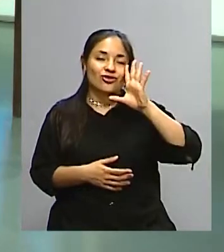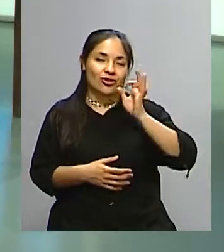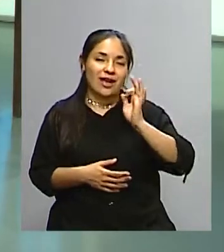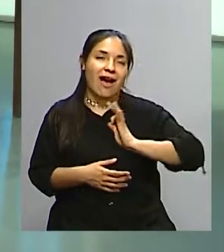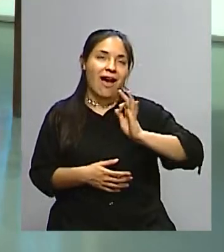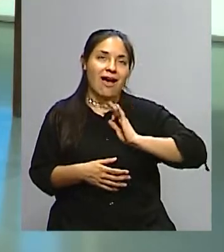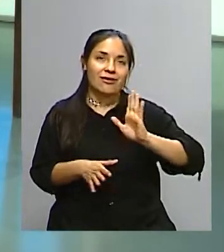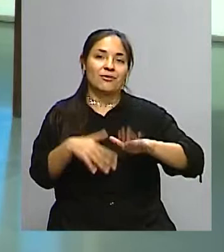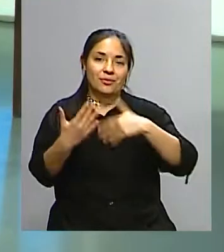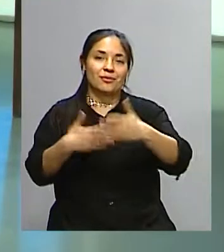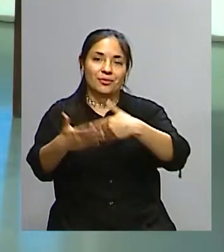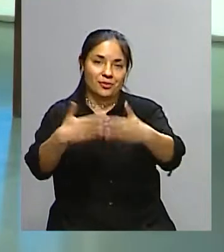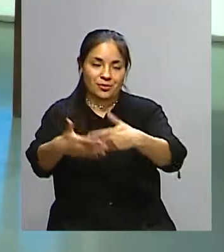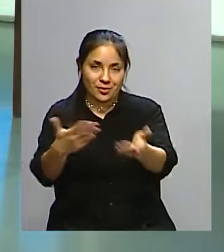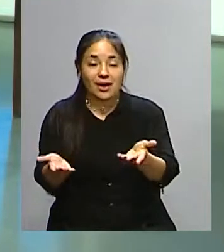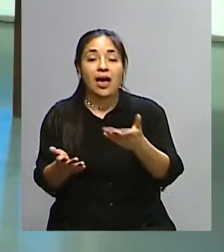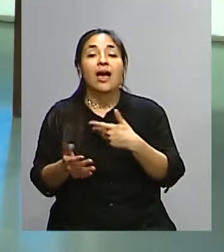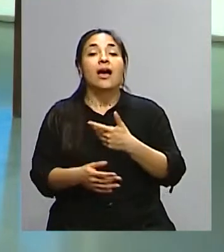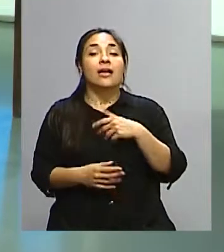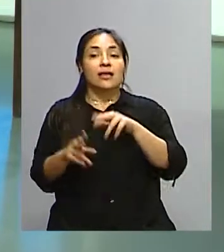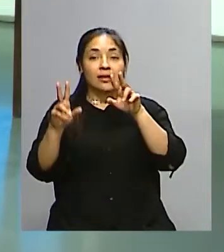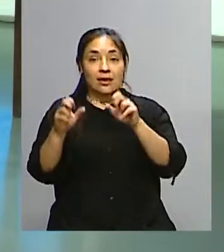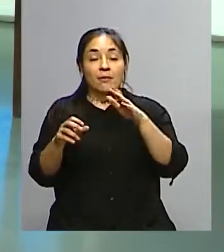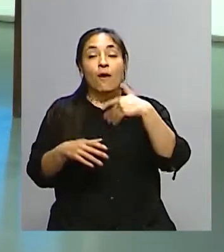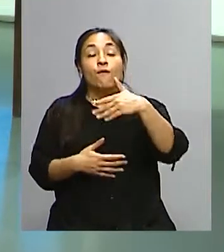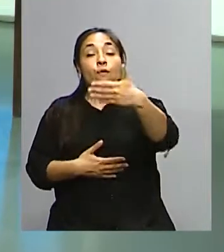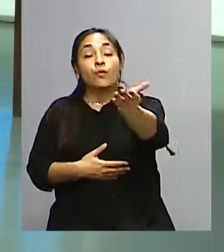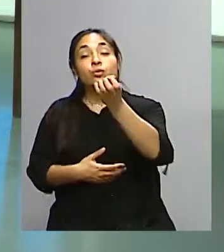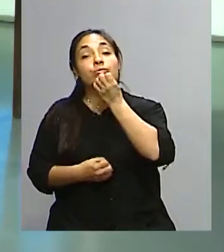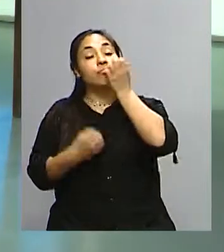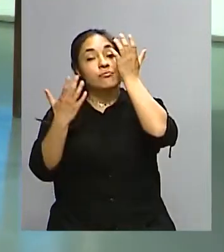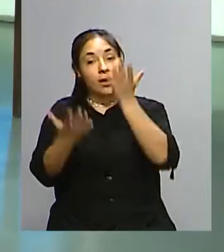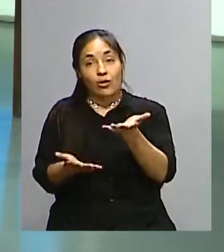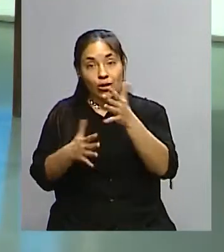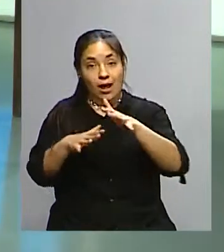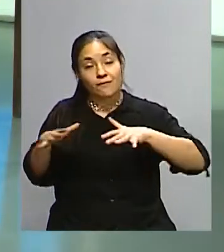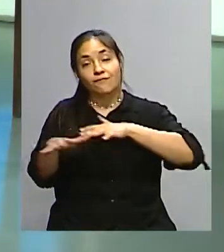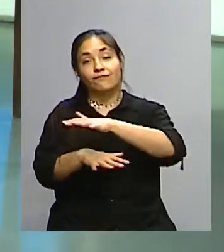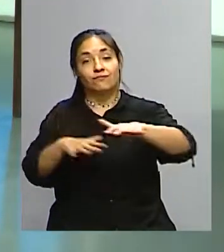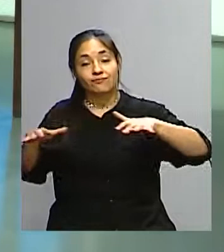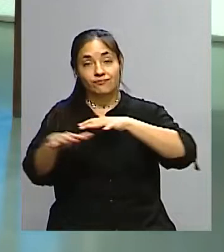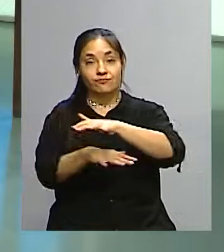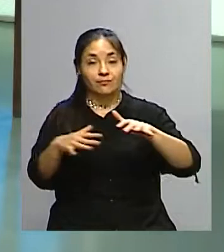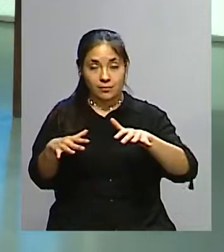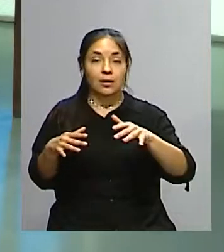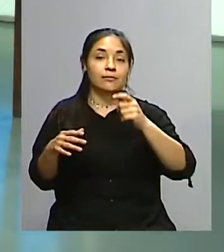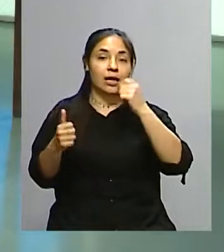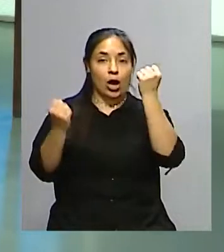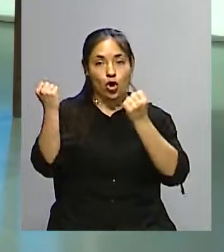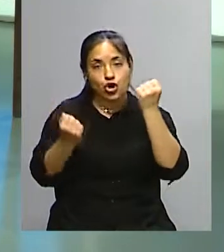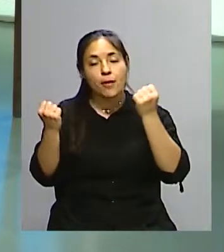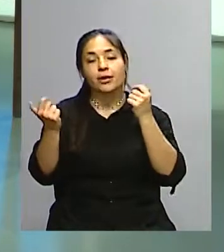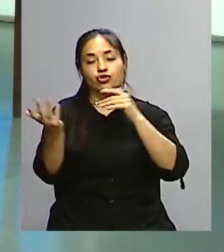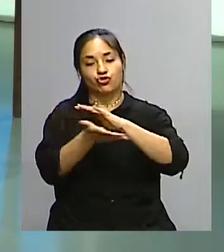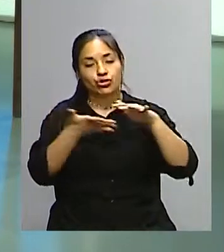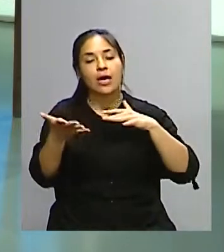importante, ¿no? En esto de avanzar hacia mejorar como el sistema desde todos los ámbitos, ya sea económico,